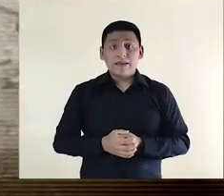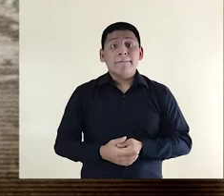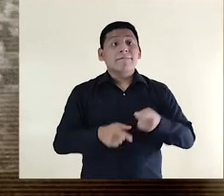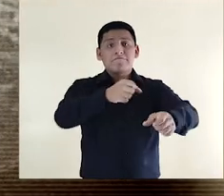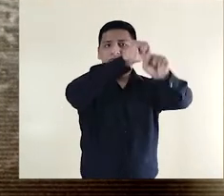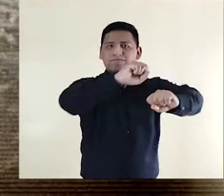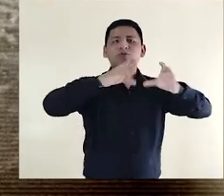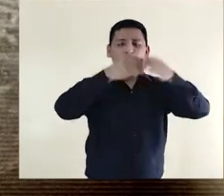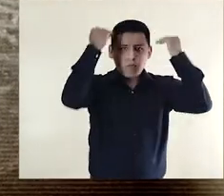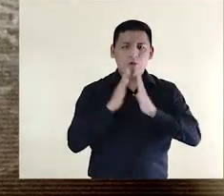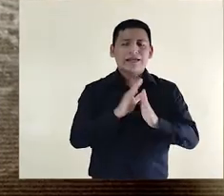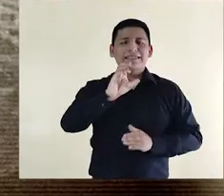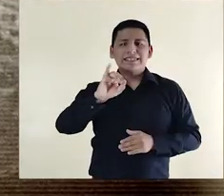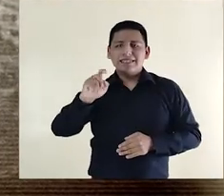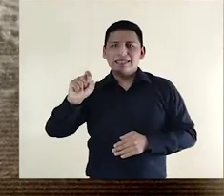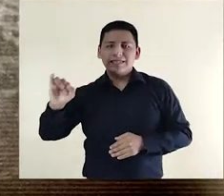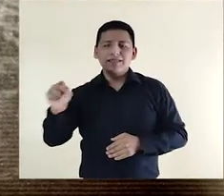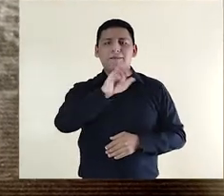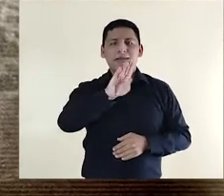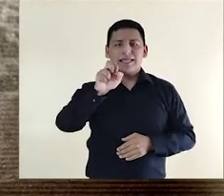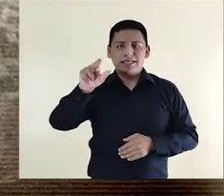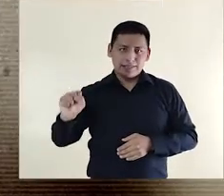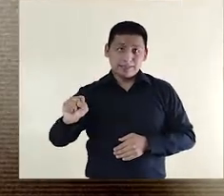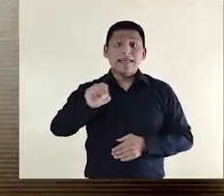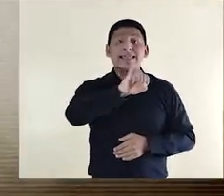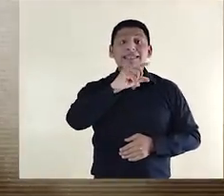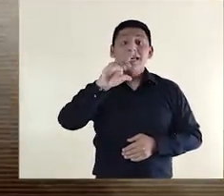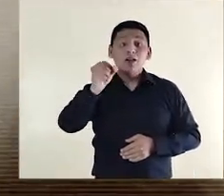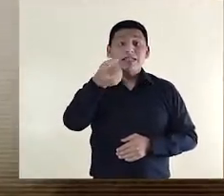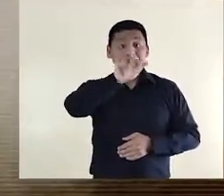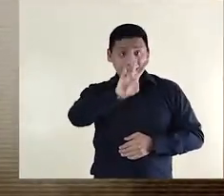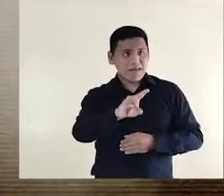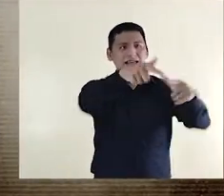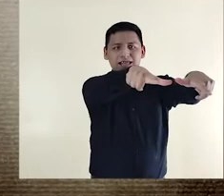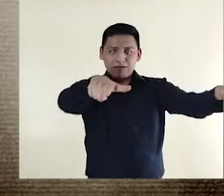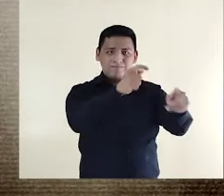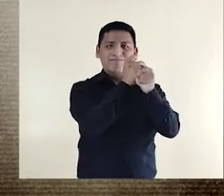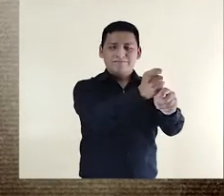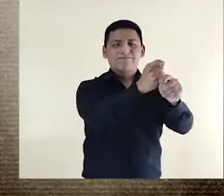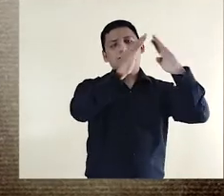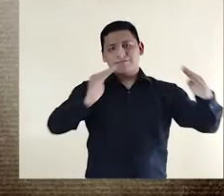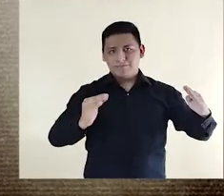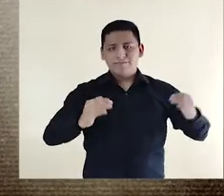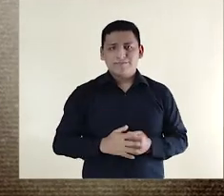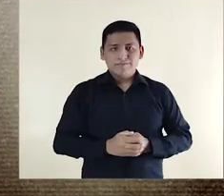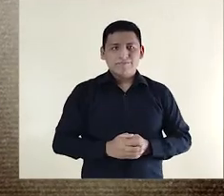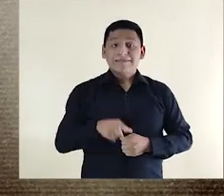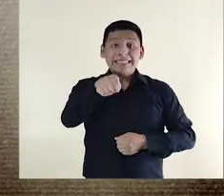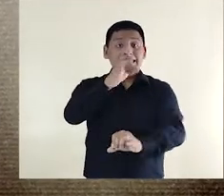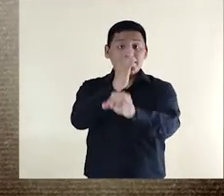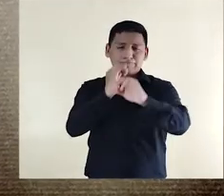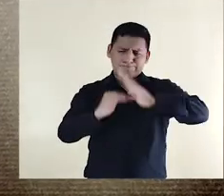fue fundado por monjas cistercienses benedictas. Para el siglo XVII ya se encuentran en este lugar templo y convento.